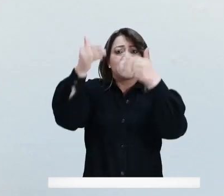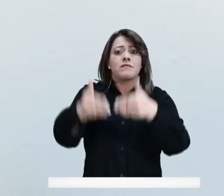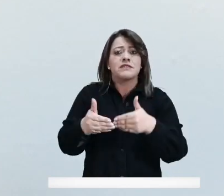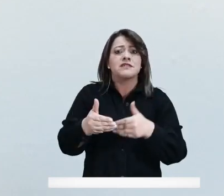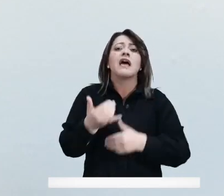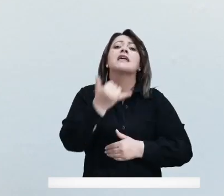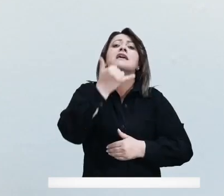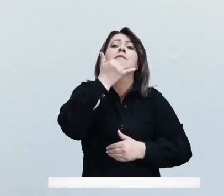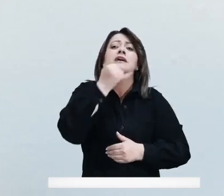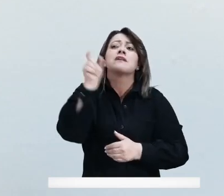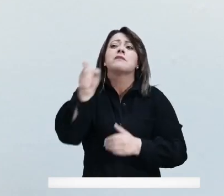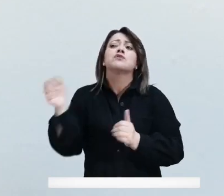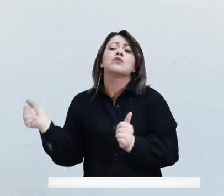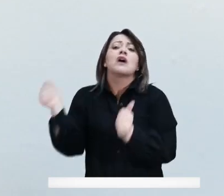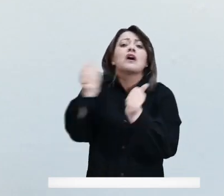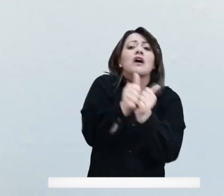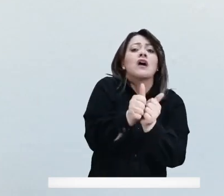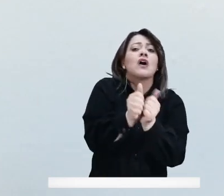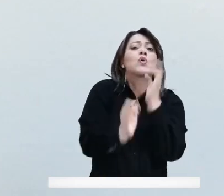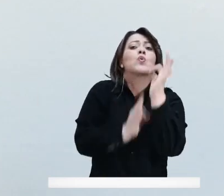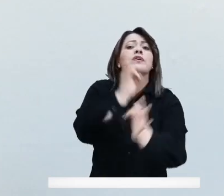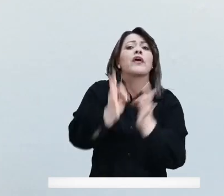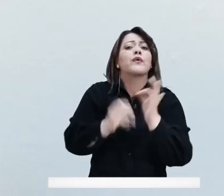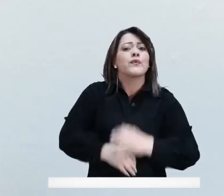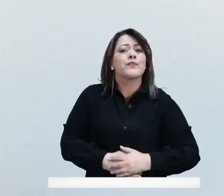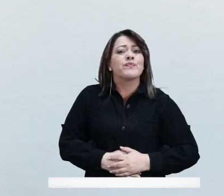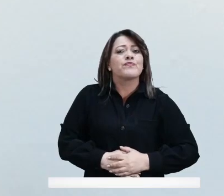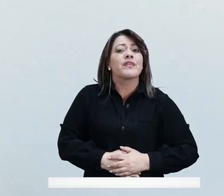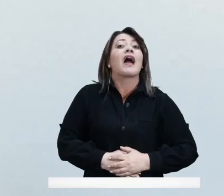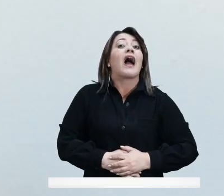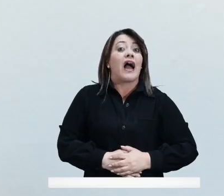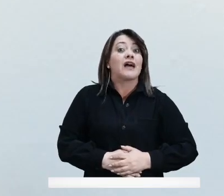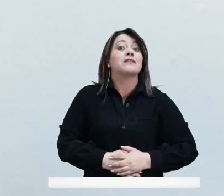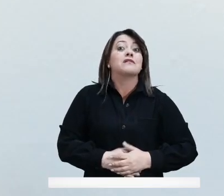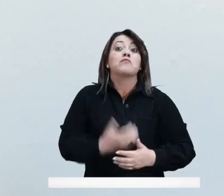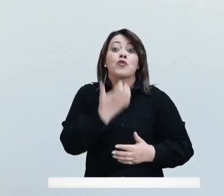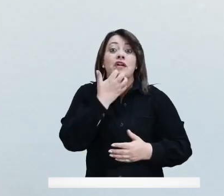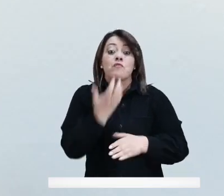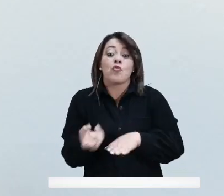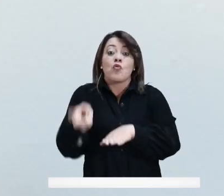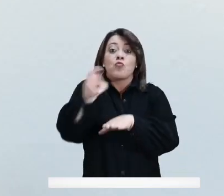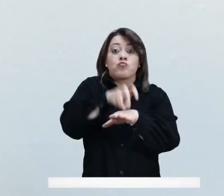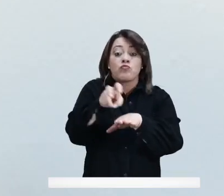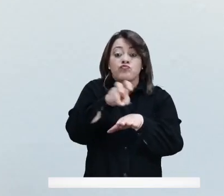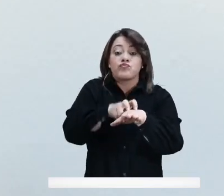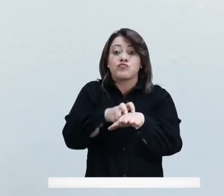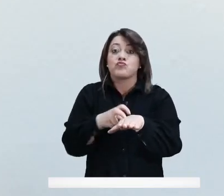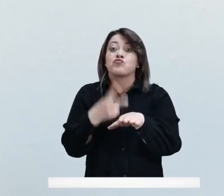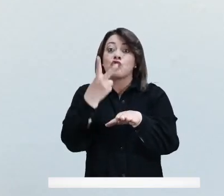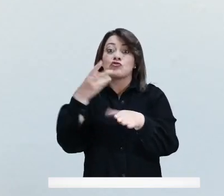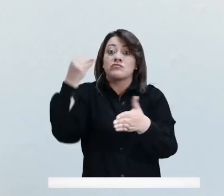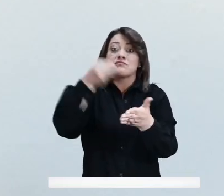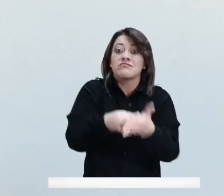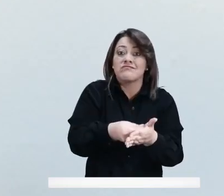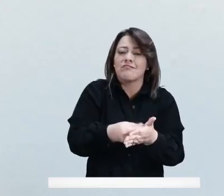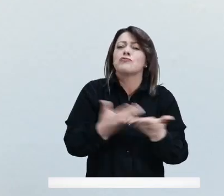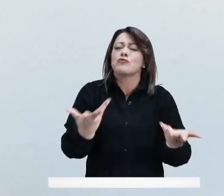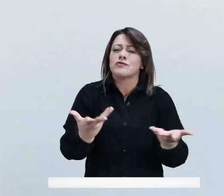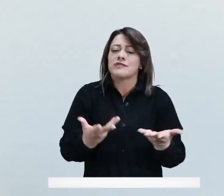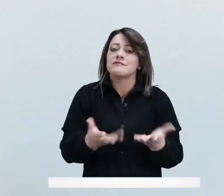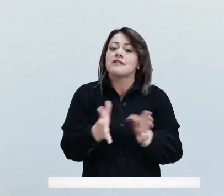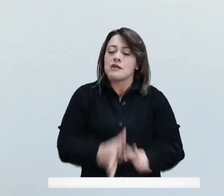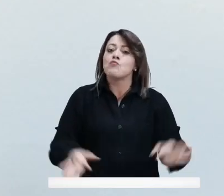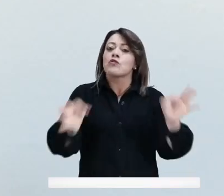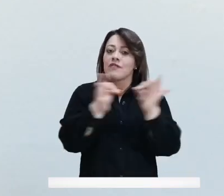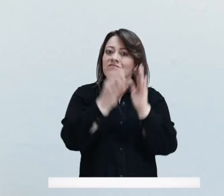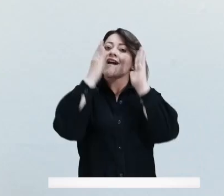con discapacidad va con un cuidador, que no se gasta un pasaje, sino dos. De manera que tenemos que también pensar en ellos, en garantizarle